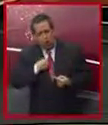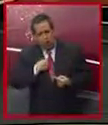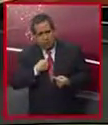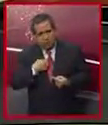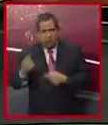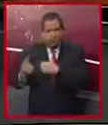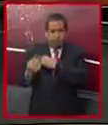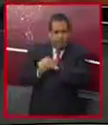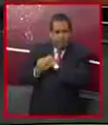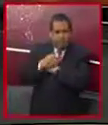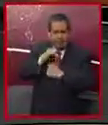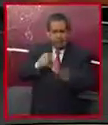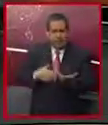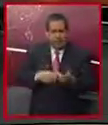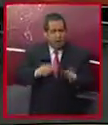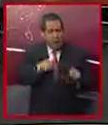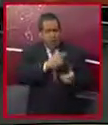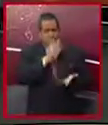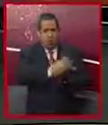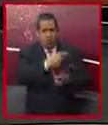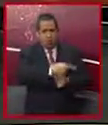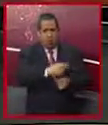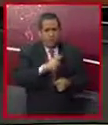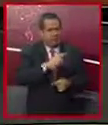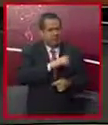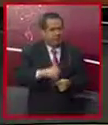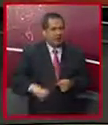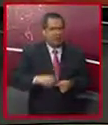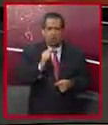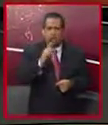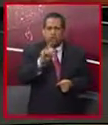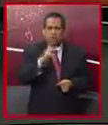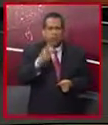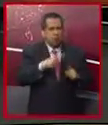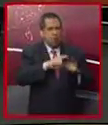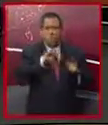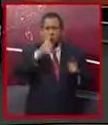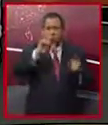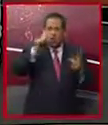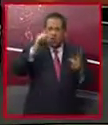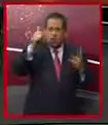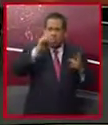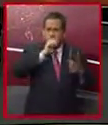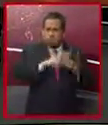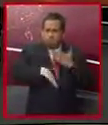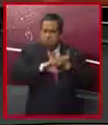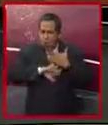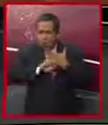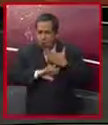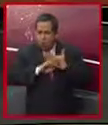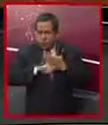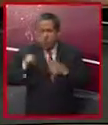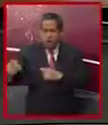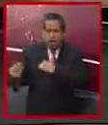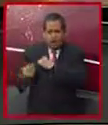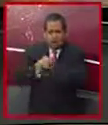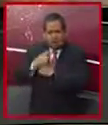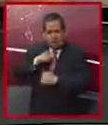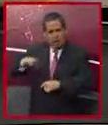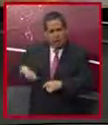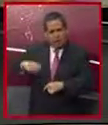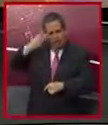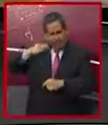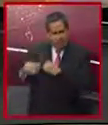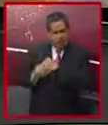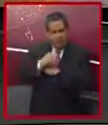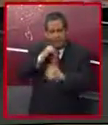solamente encabezado por el candidato del Partido Republicano, sino por muchos otros actores en Estados Unidos, que ese discurso de odio ya tiene efectos en